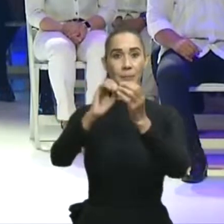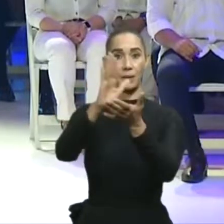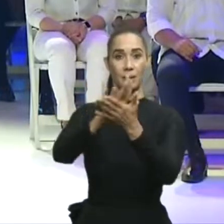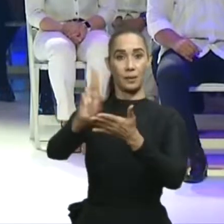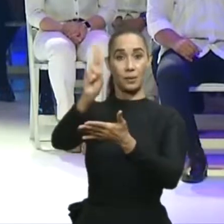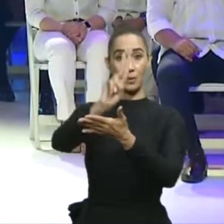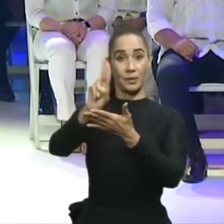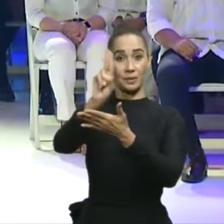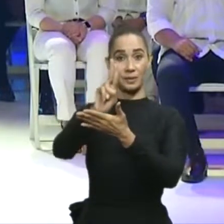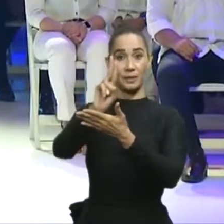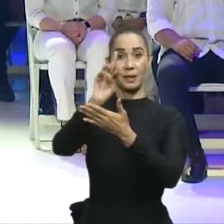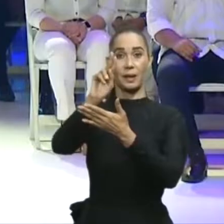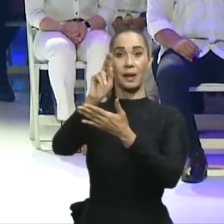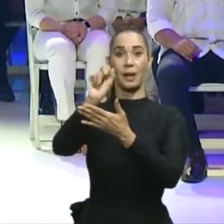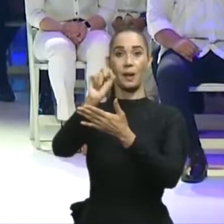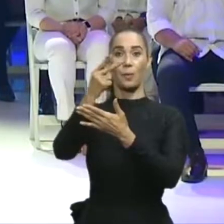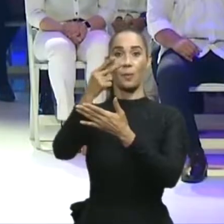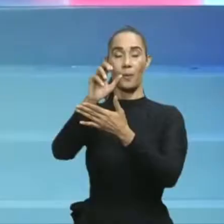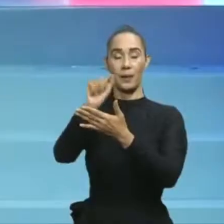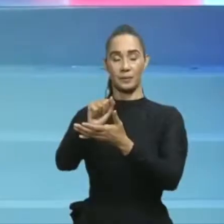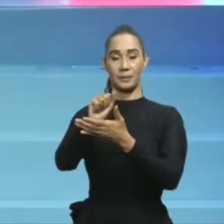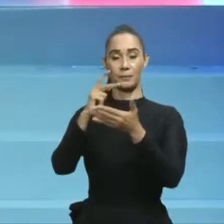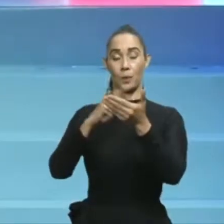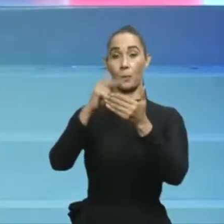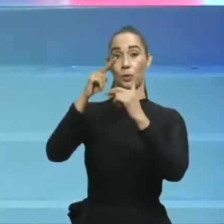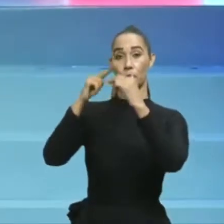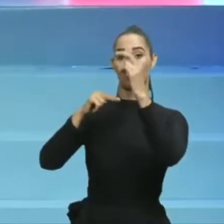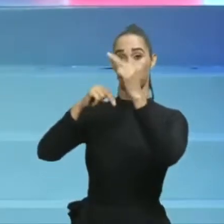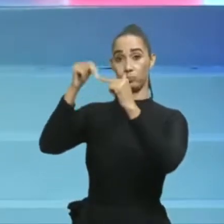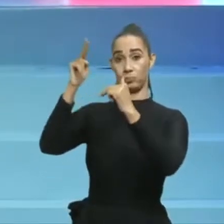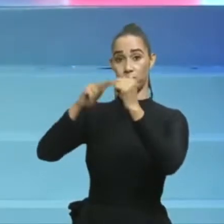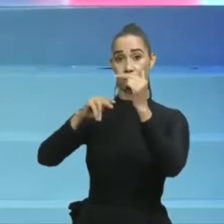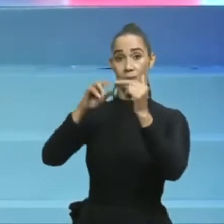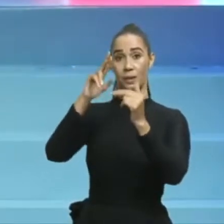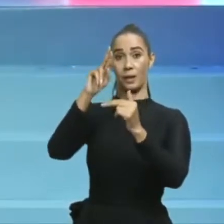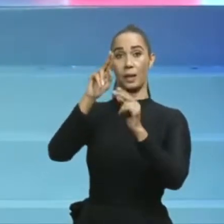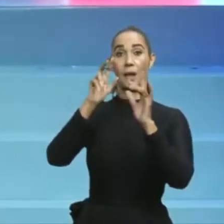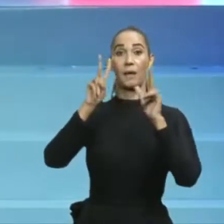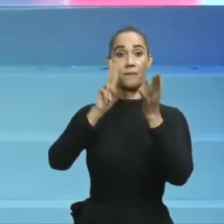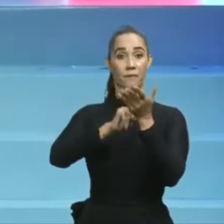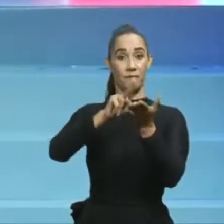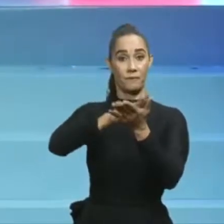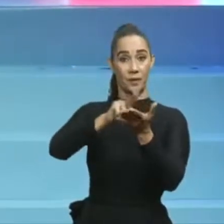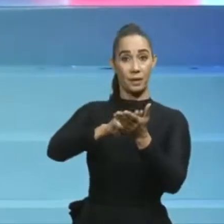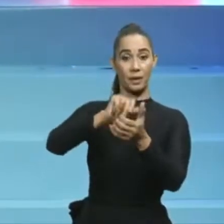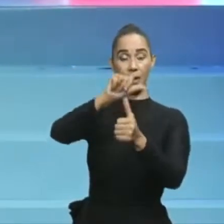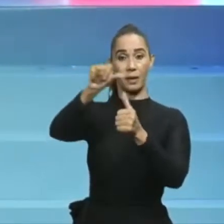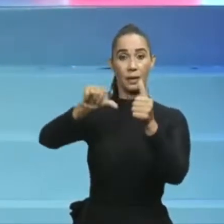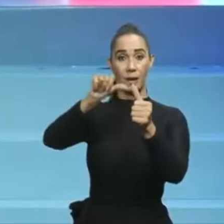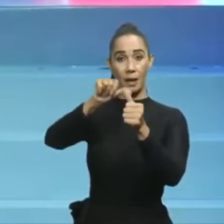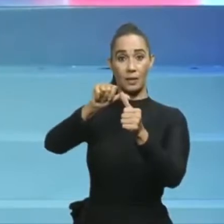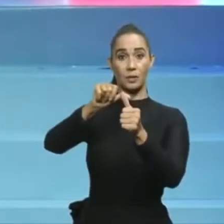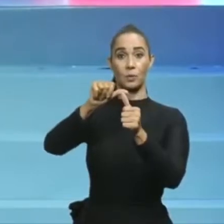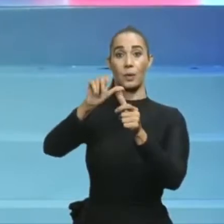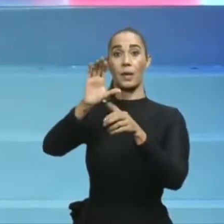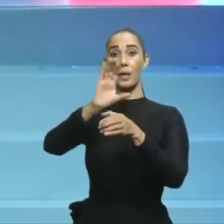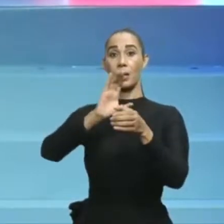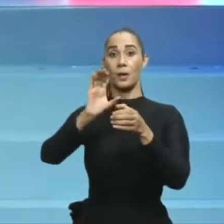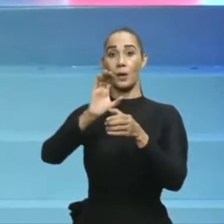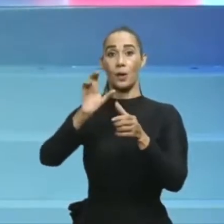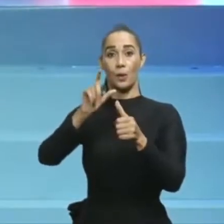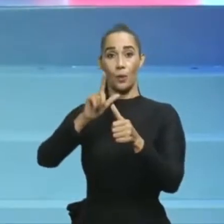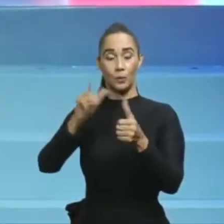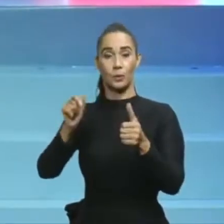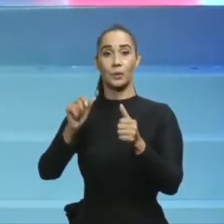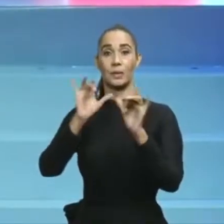autónoma de santo domingo con proyectos de construcción en hato mayor en la vega en agua en cotui en santiago